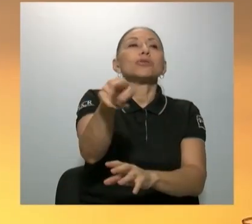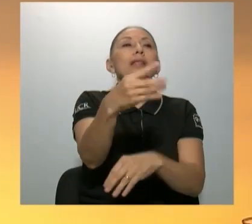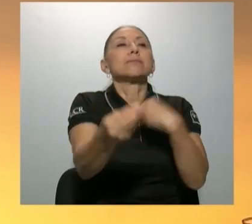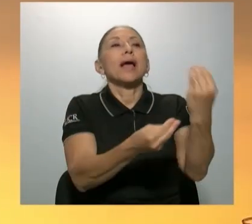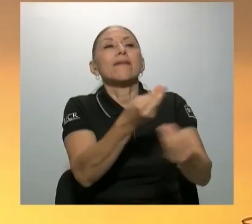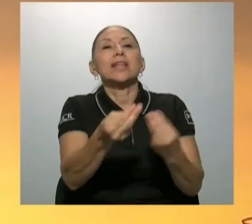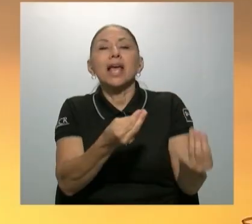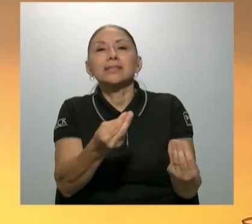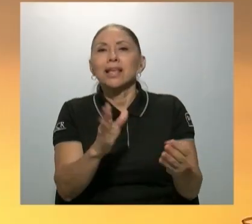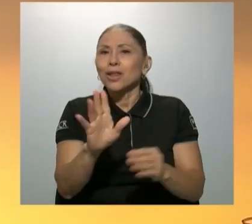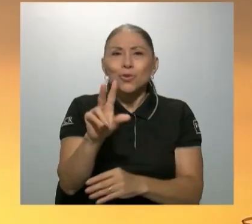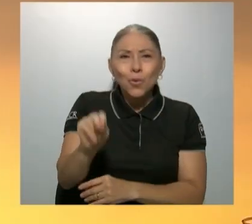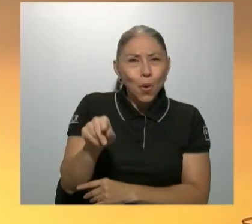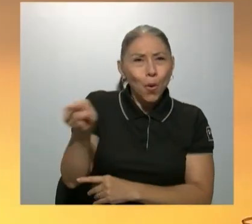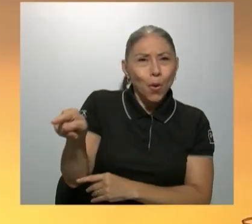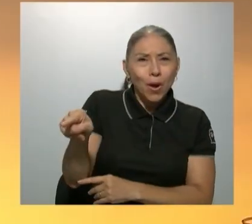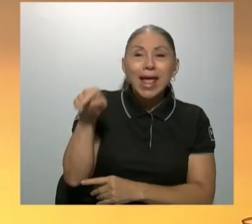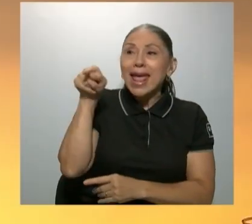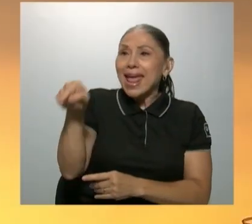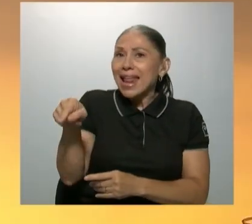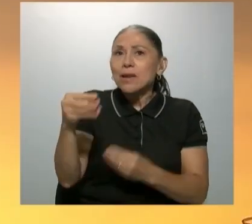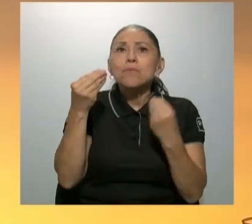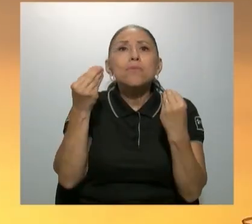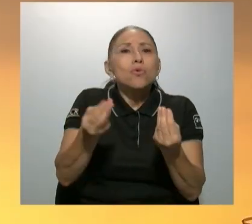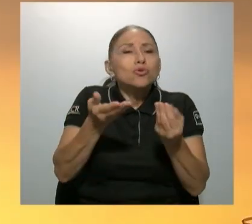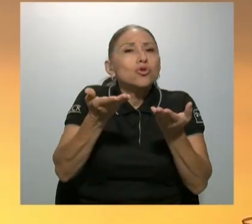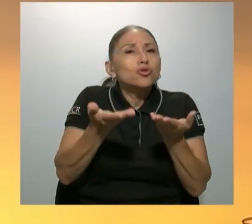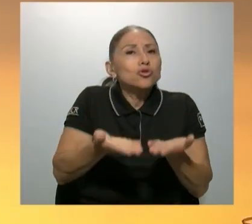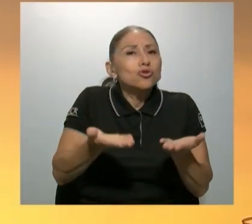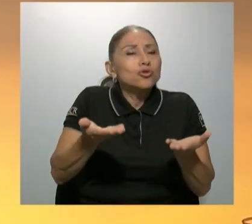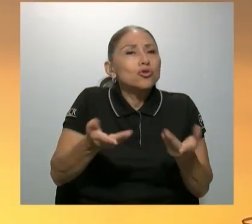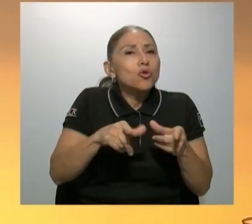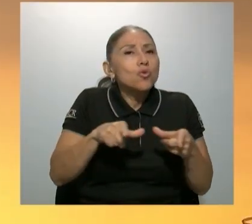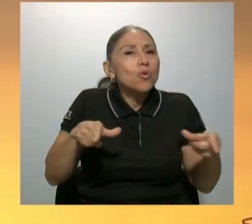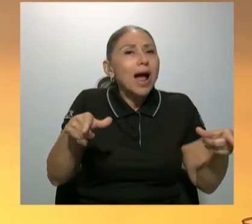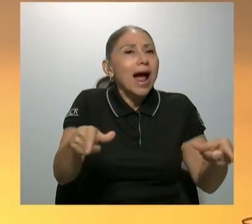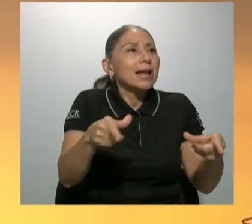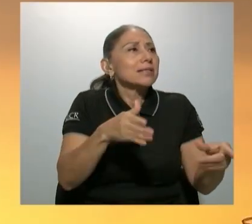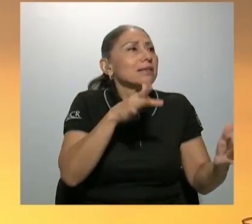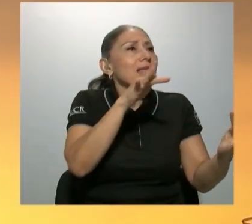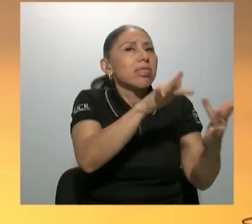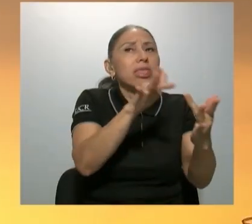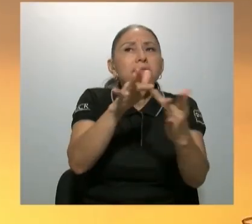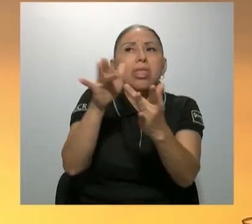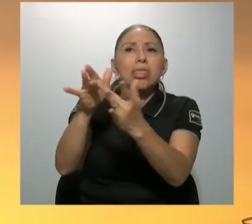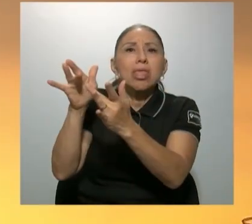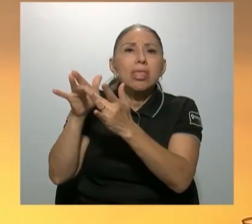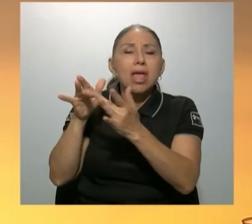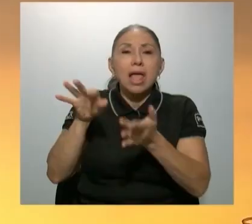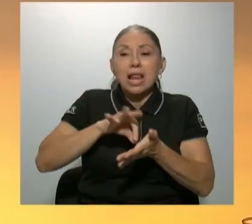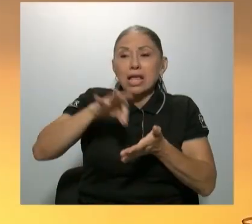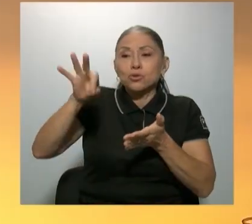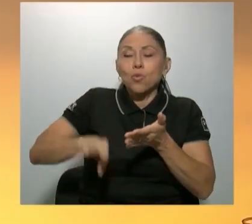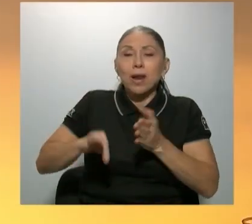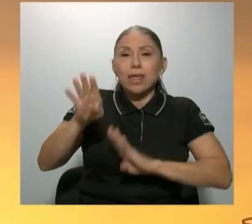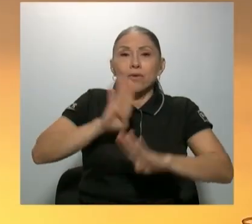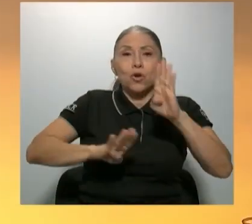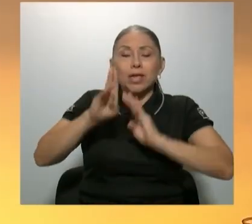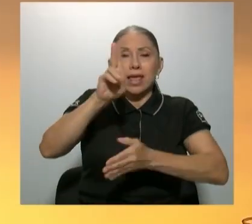canalizó a muchos lugares. La Escuela de Biología de la Universidad de Costa Rica no se dejó,